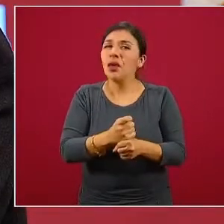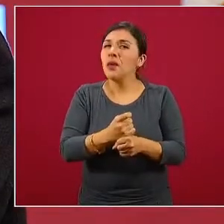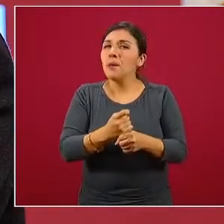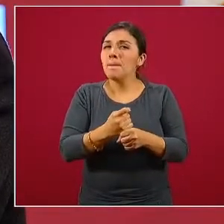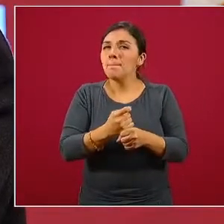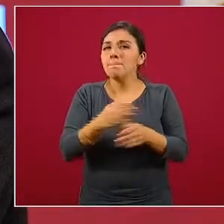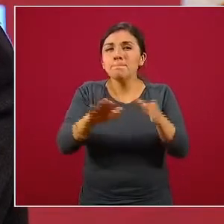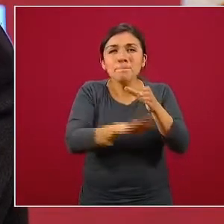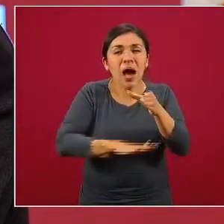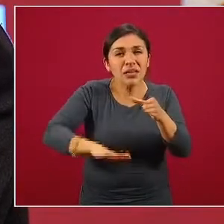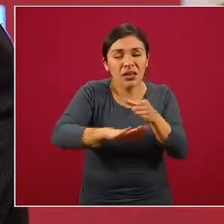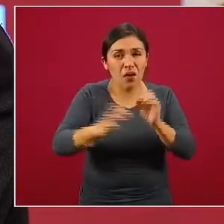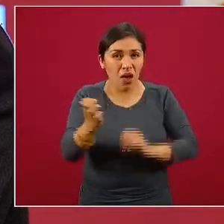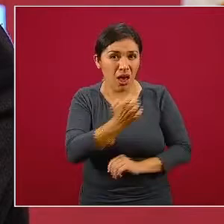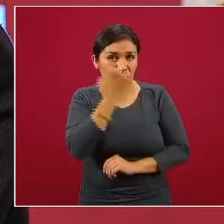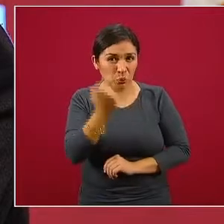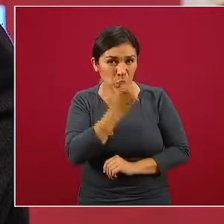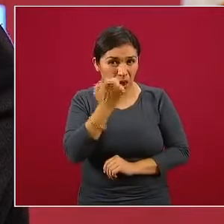nivel básico,